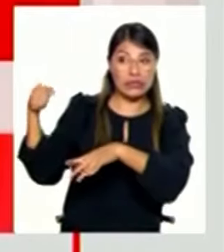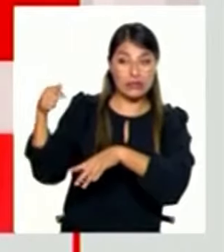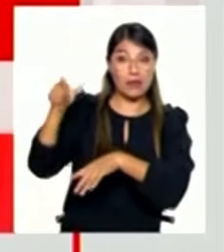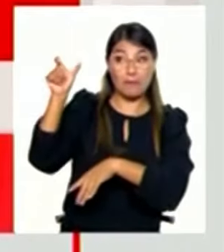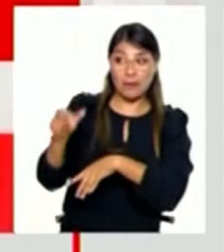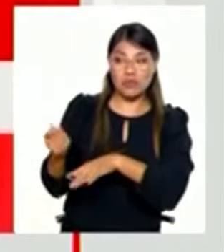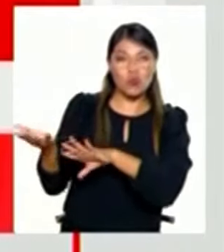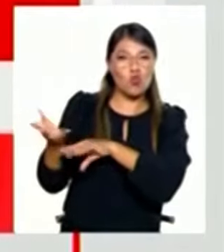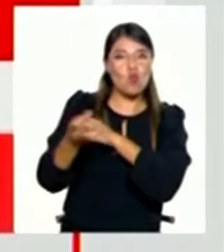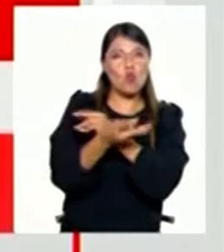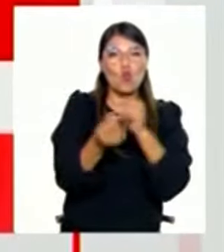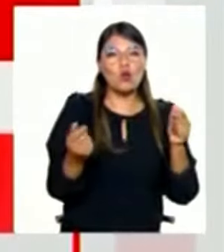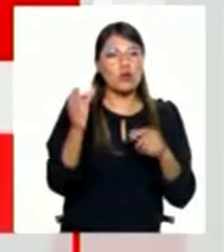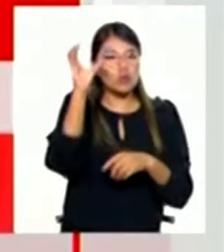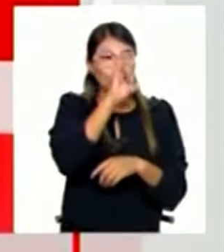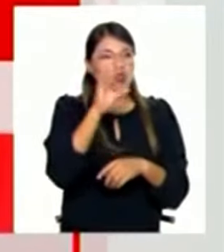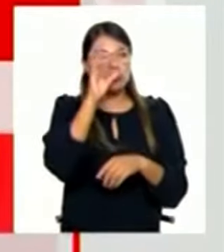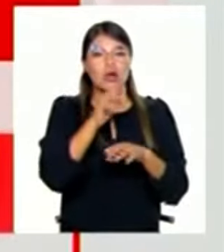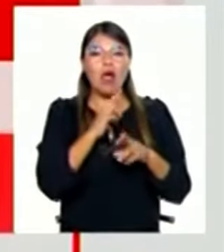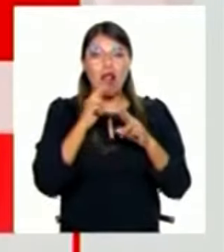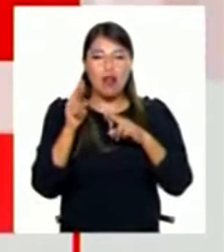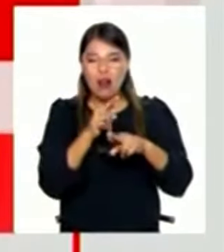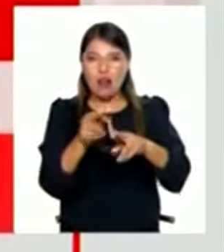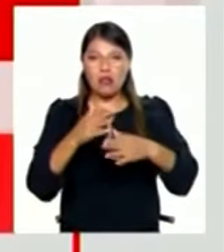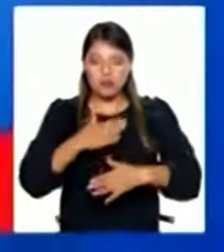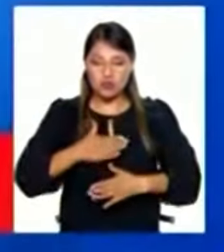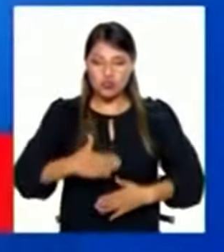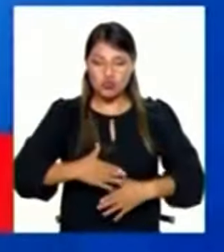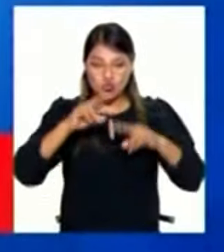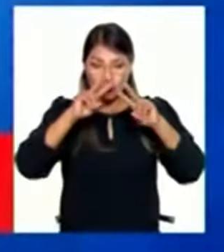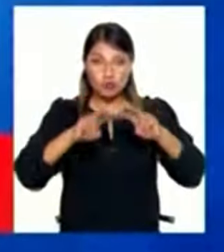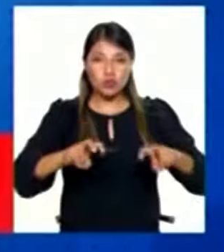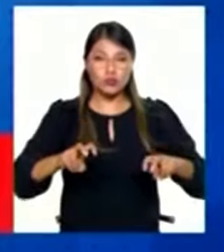Nacional, iniciaron la búsqueda en el río Utcuyacu.